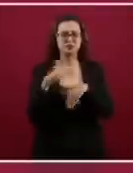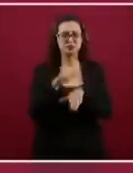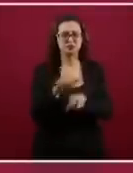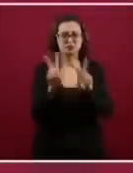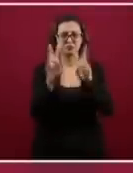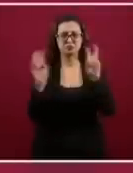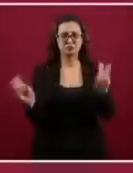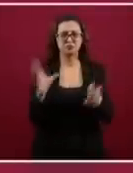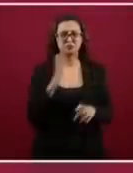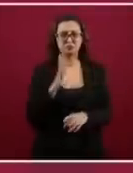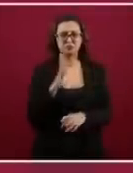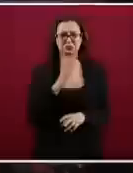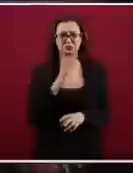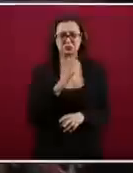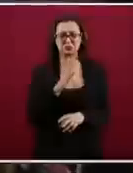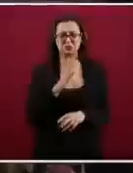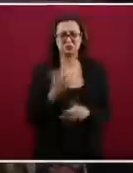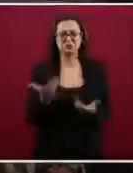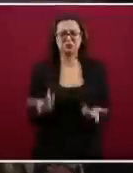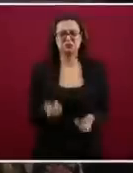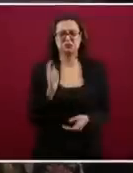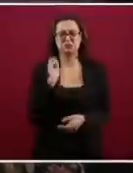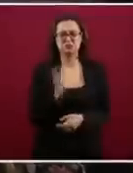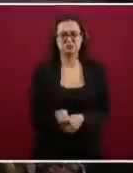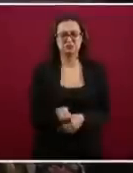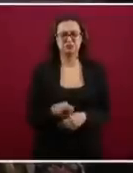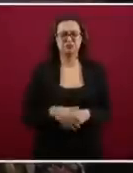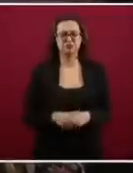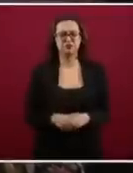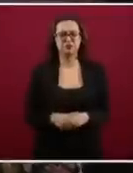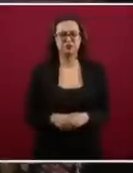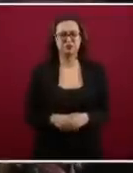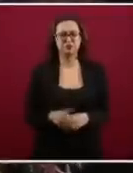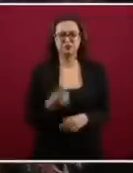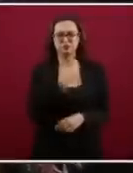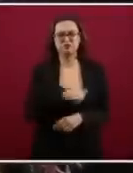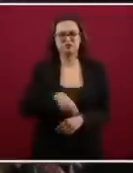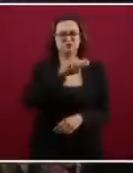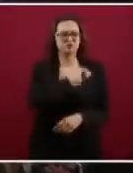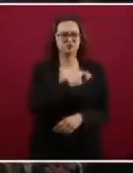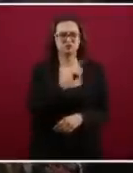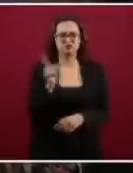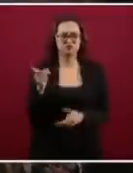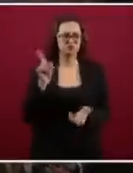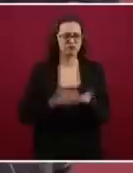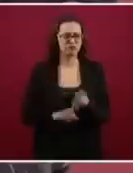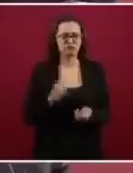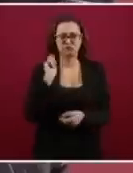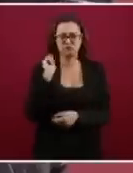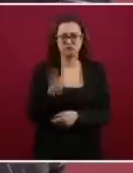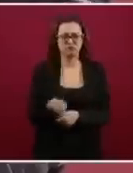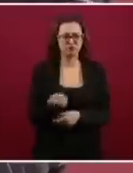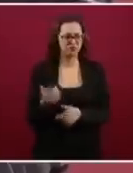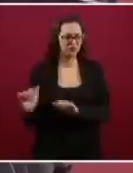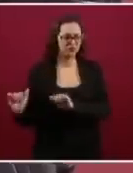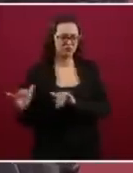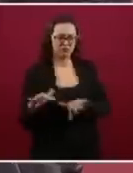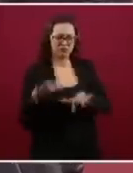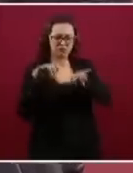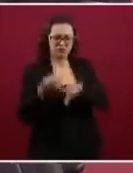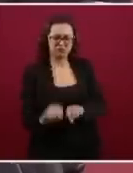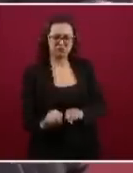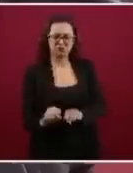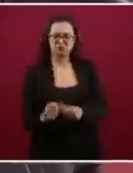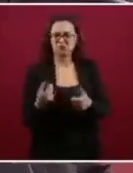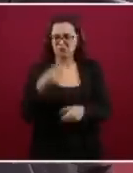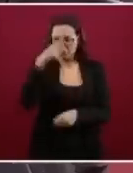acontecimientos? ¿Qué significa para un español la conquista? ¿Qué significa